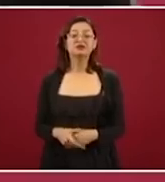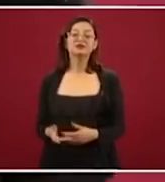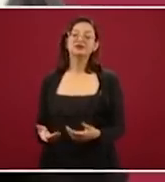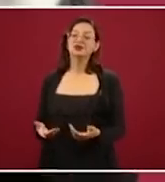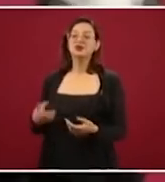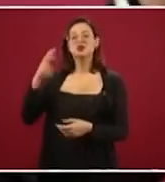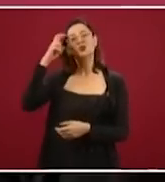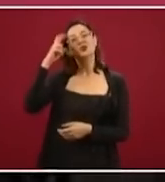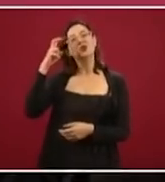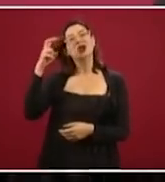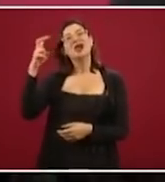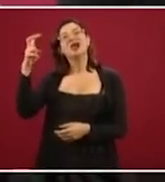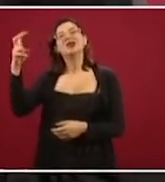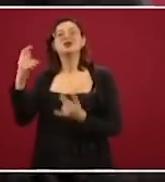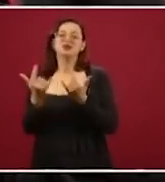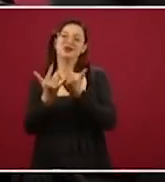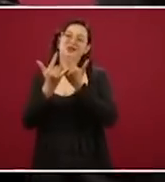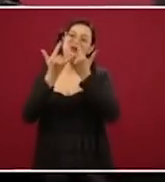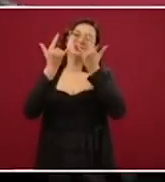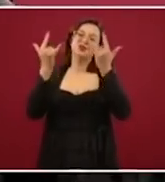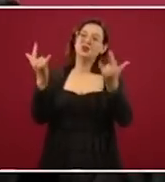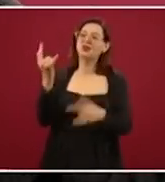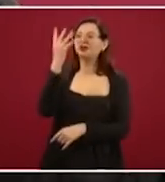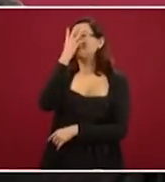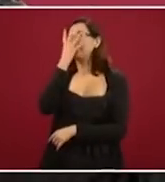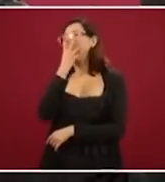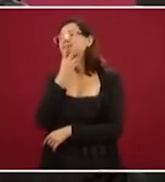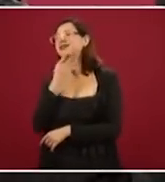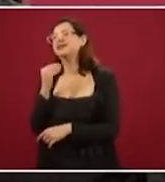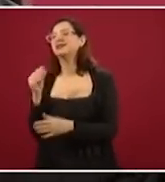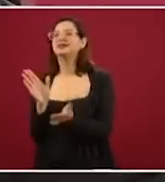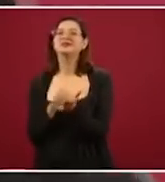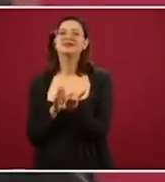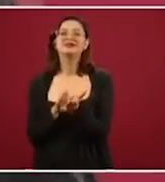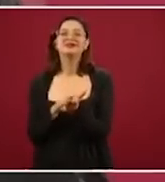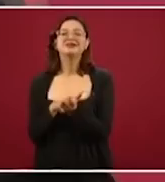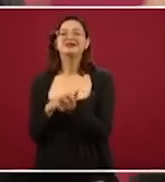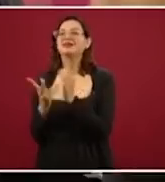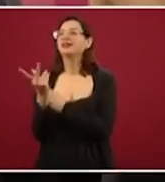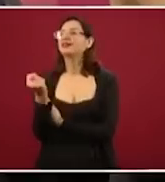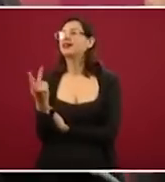rosa de las series